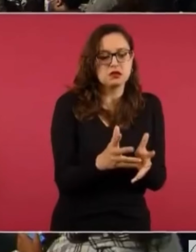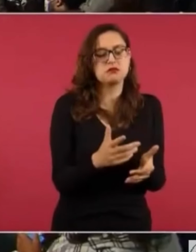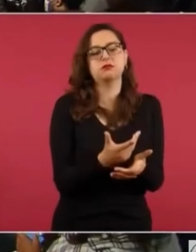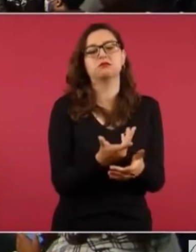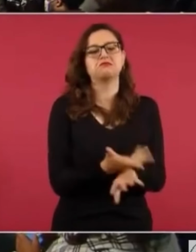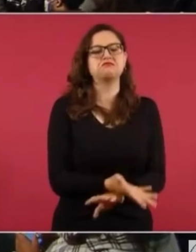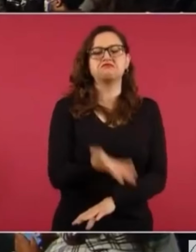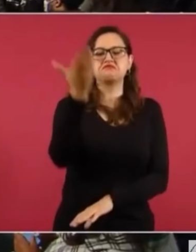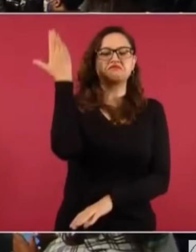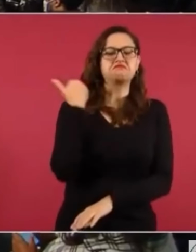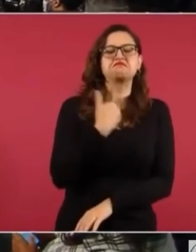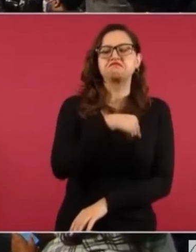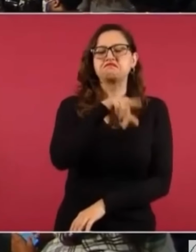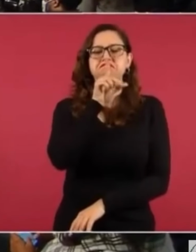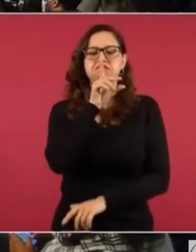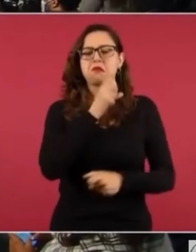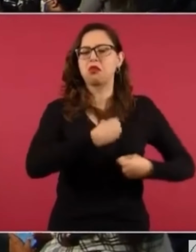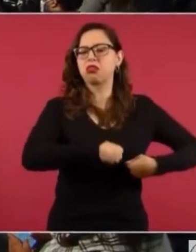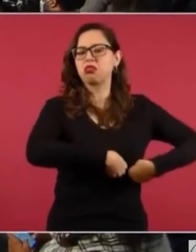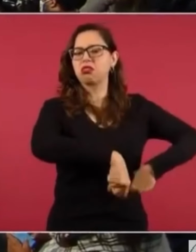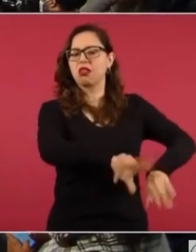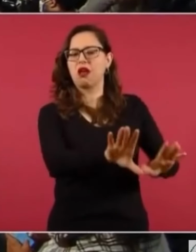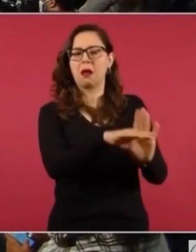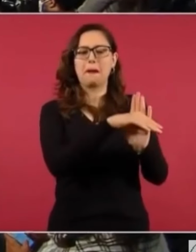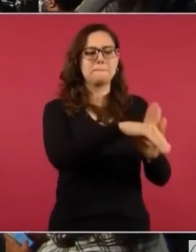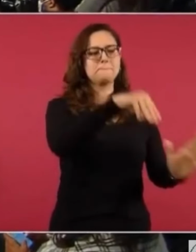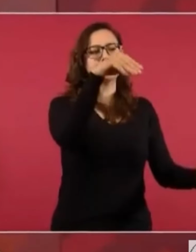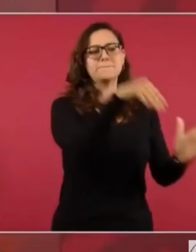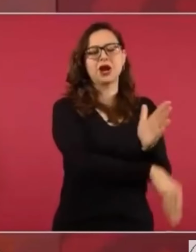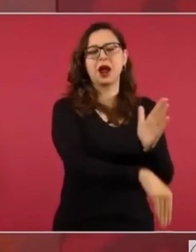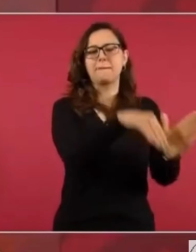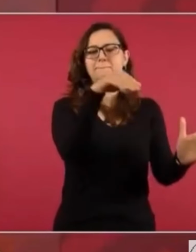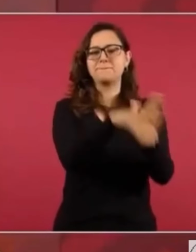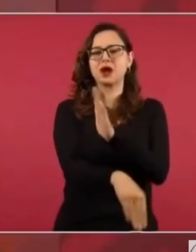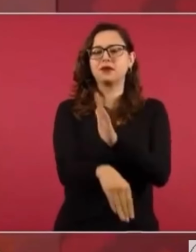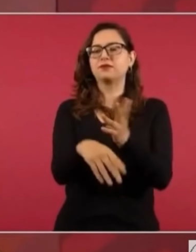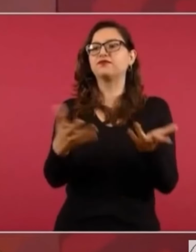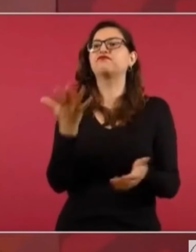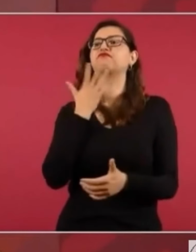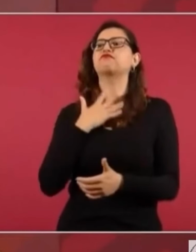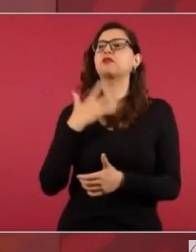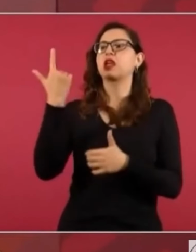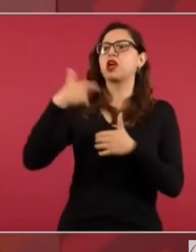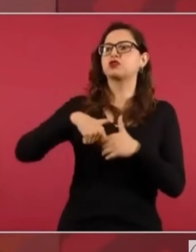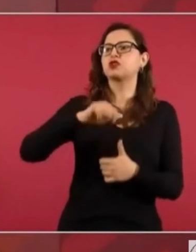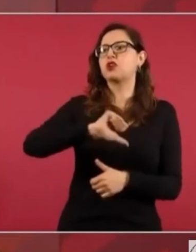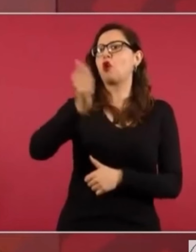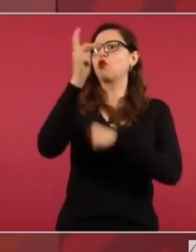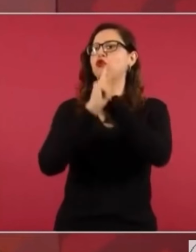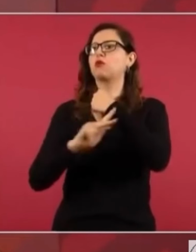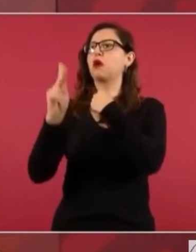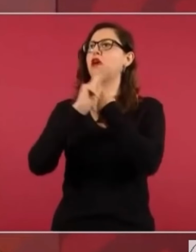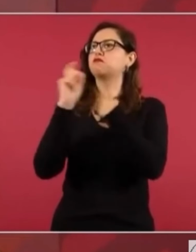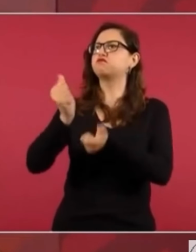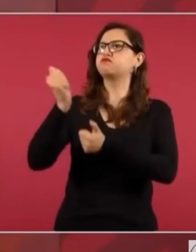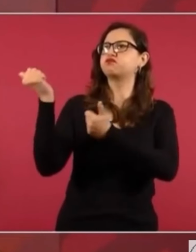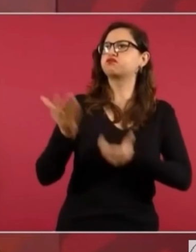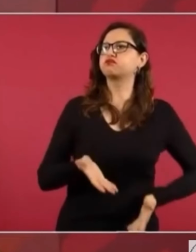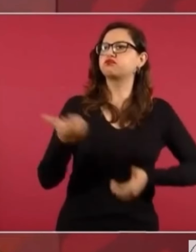porque el propósito era que se convirtieran en chatarra y comprar toda la gasolina en el extranjero